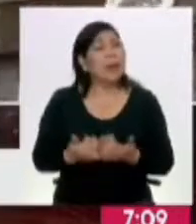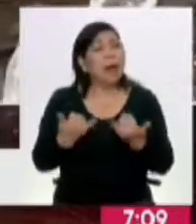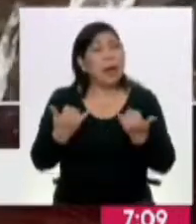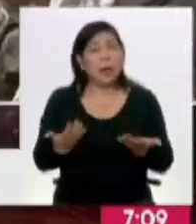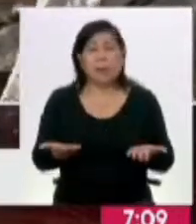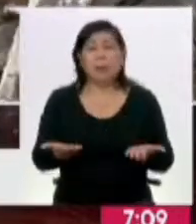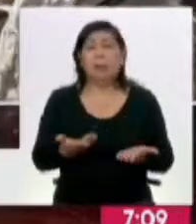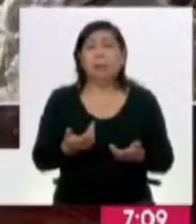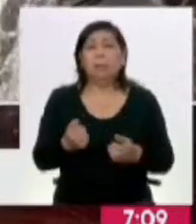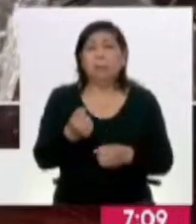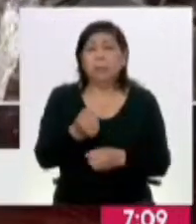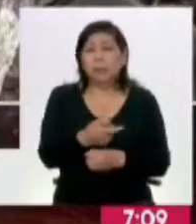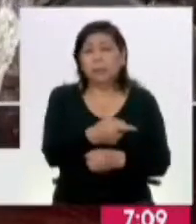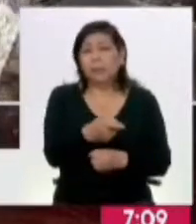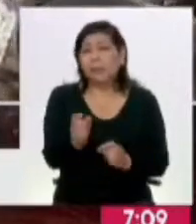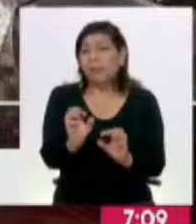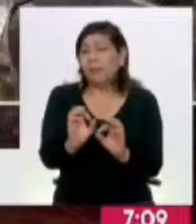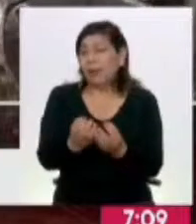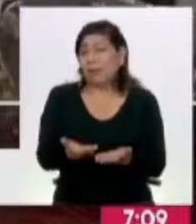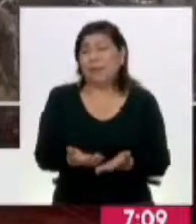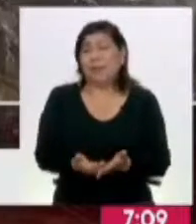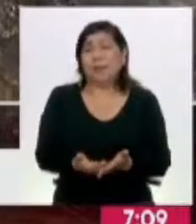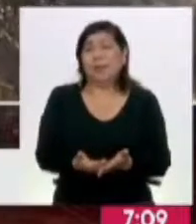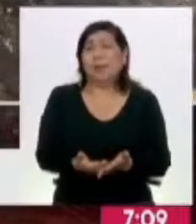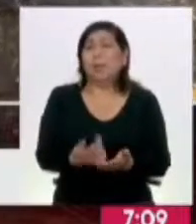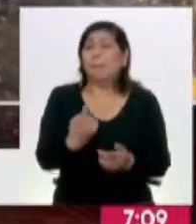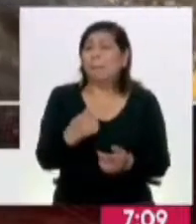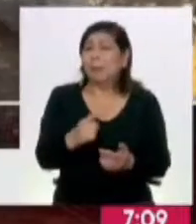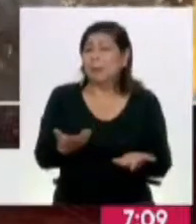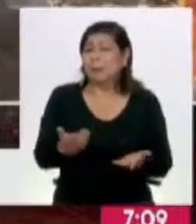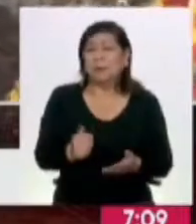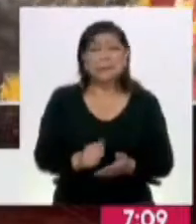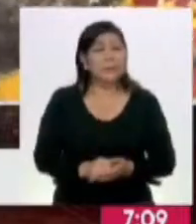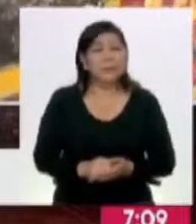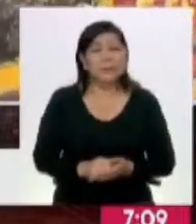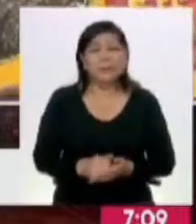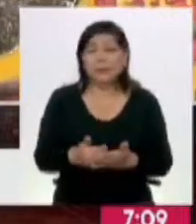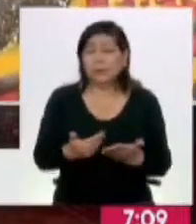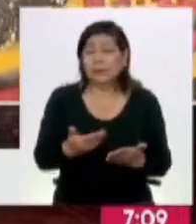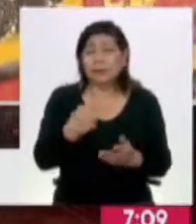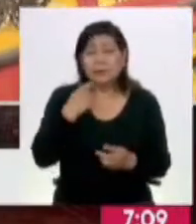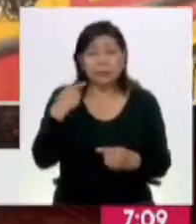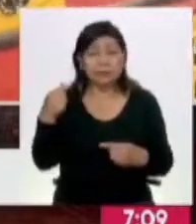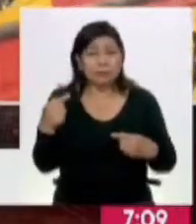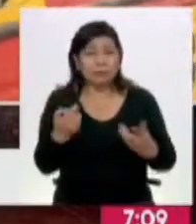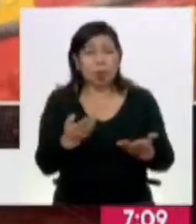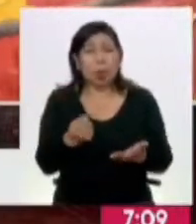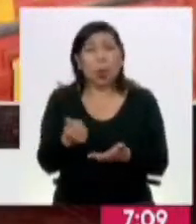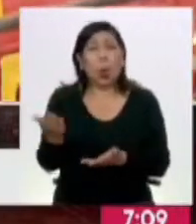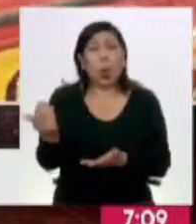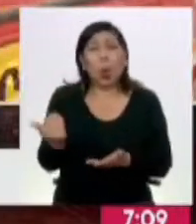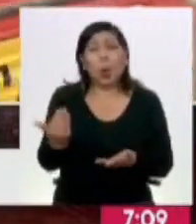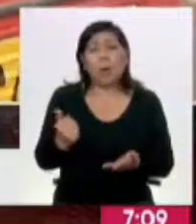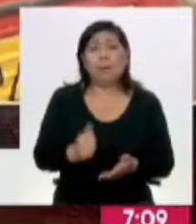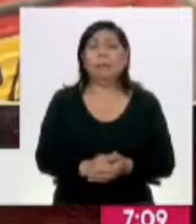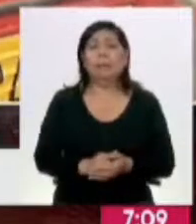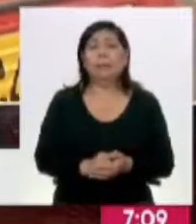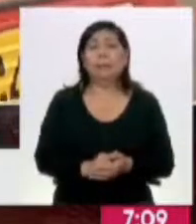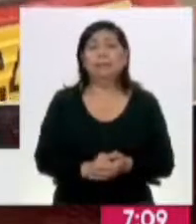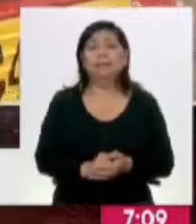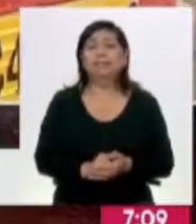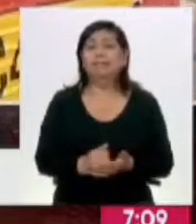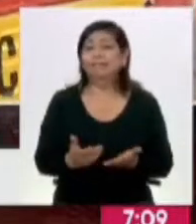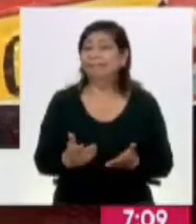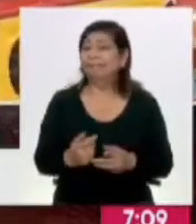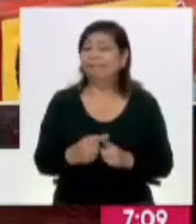ahora vayan contra un miembro de tu familia, un ser querido, para, ante estas amenazas, querer cobrar lo